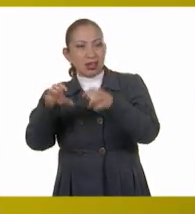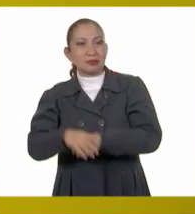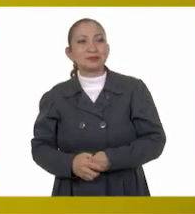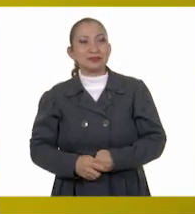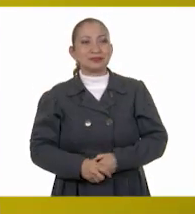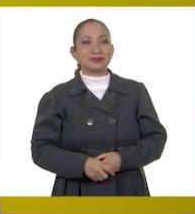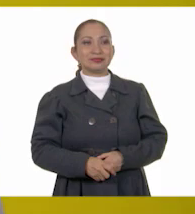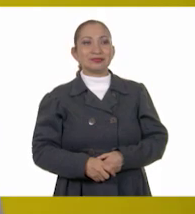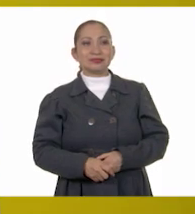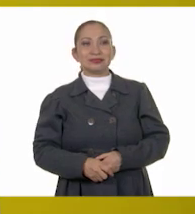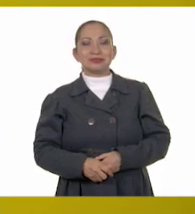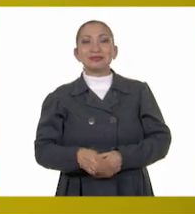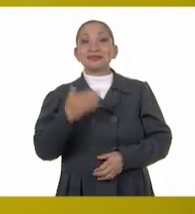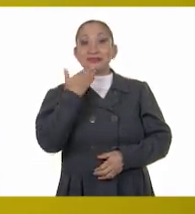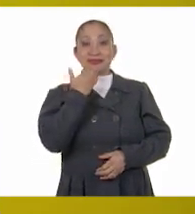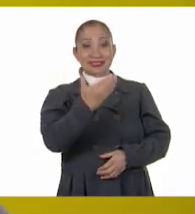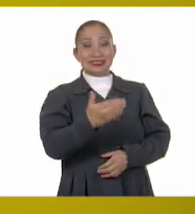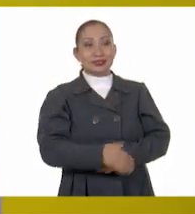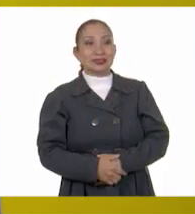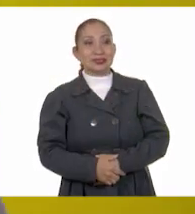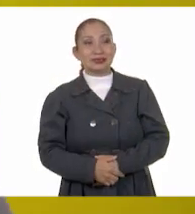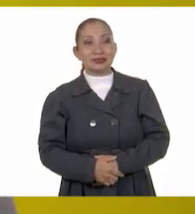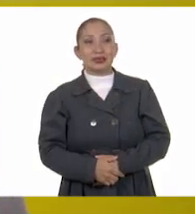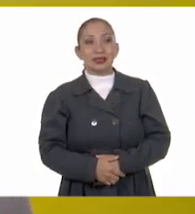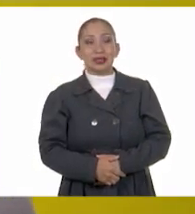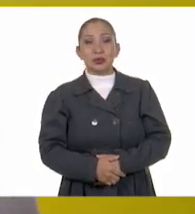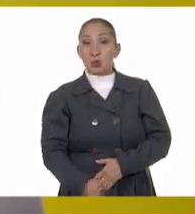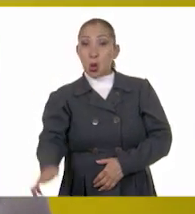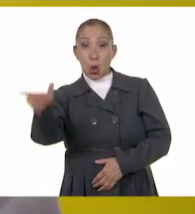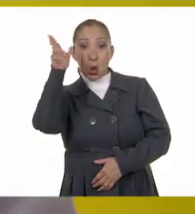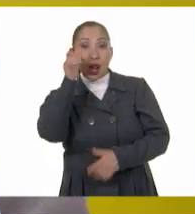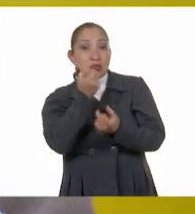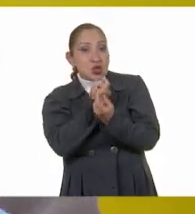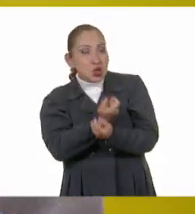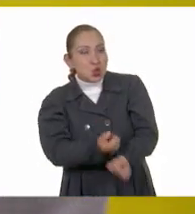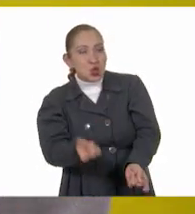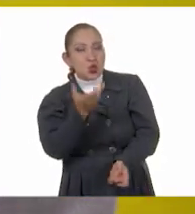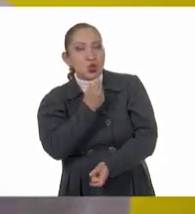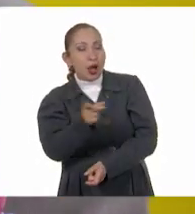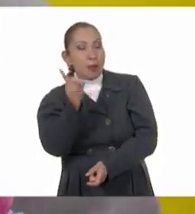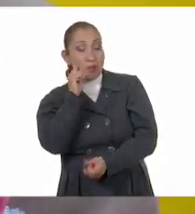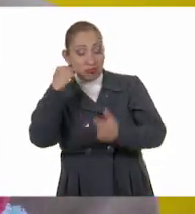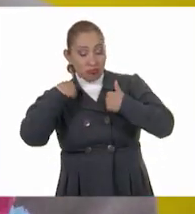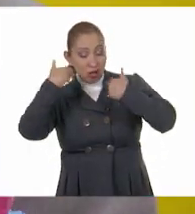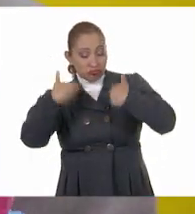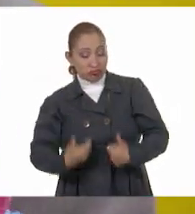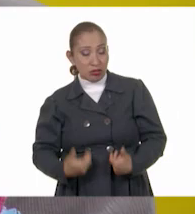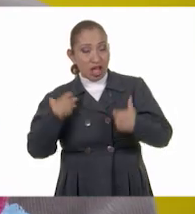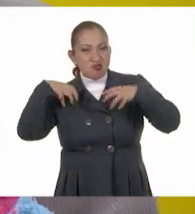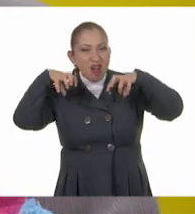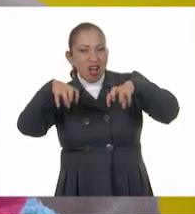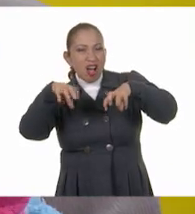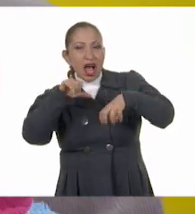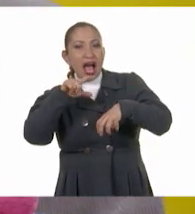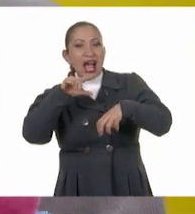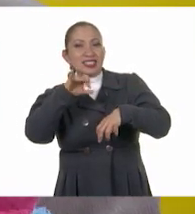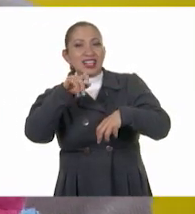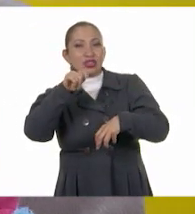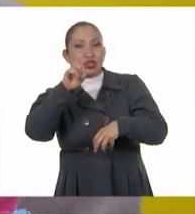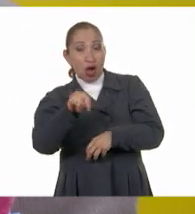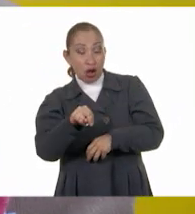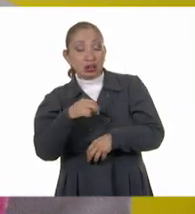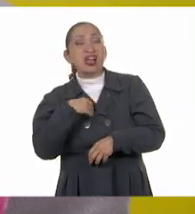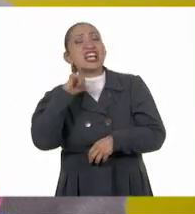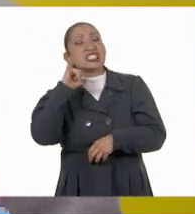calcetotón! Muy bien. Hola, niñas y niños. Yo soy el monstruo calcetón. Y